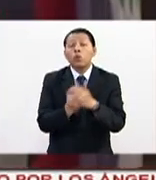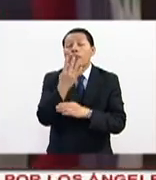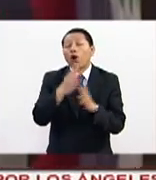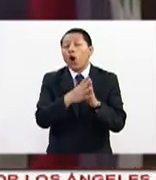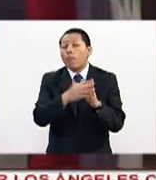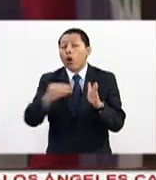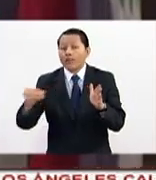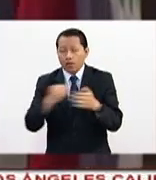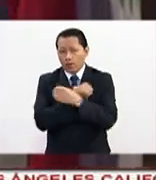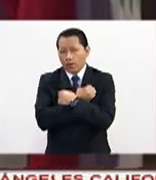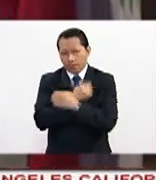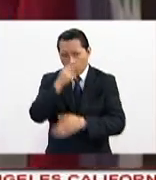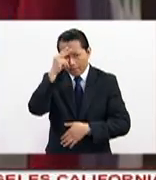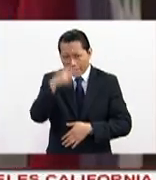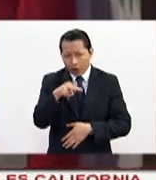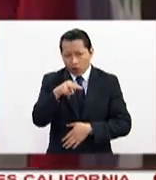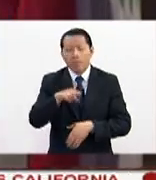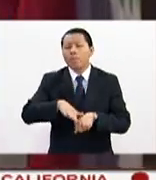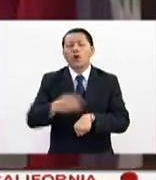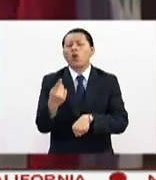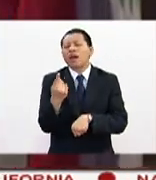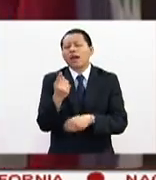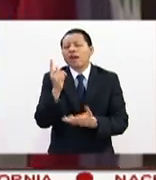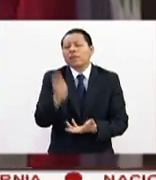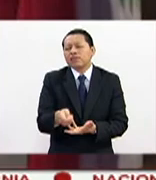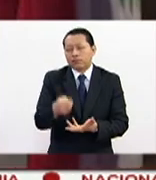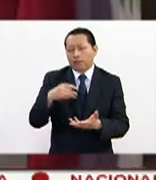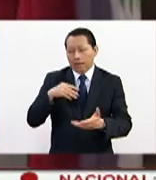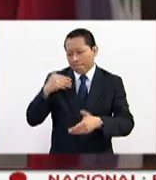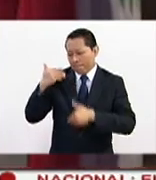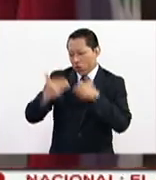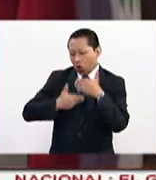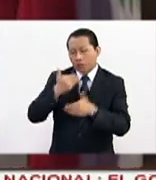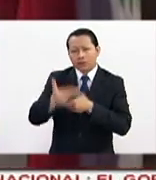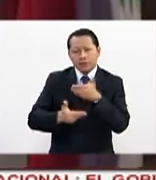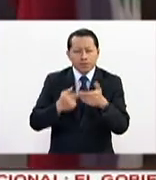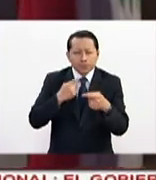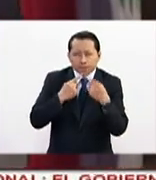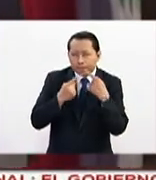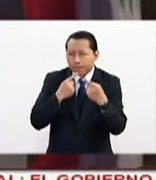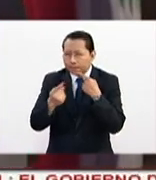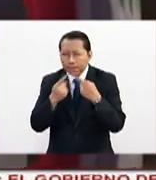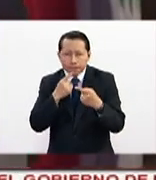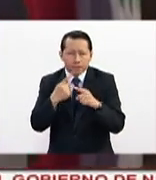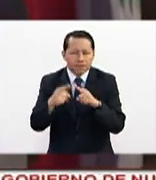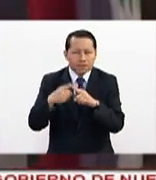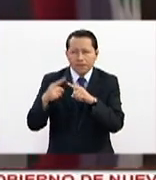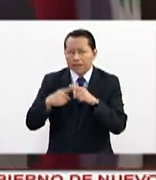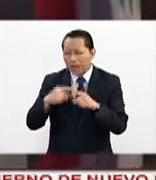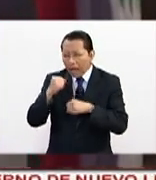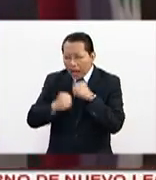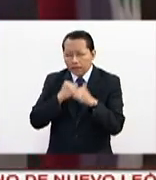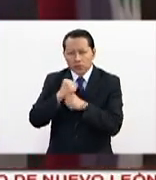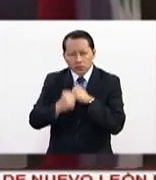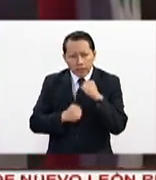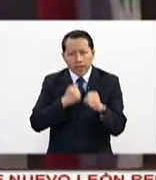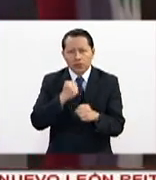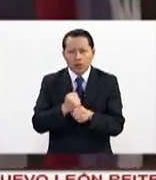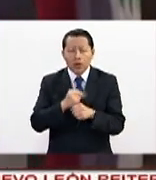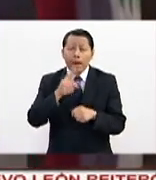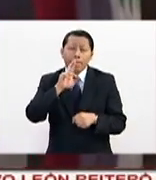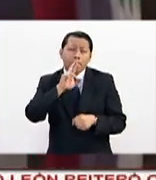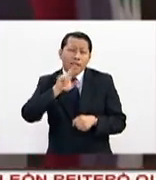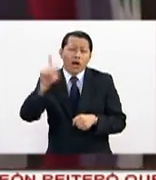de México es resultado de un amplio proceso de consultas que duró varios años. Participaron los